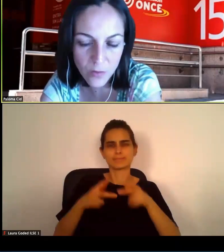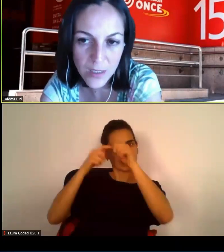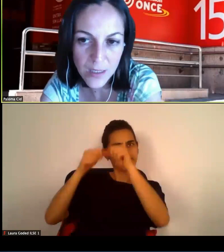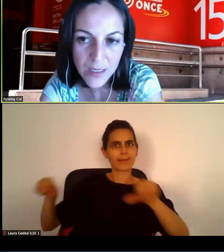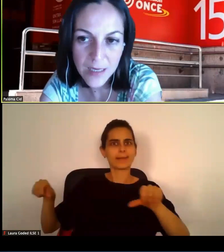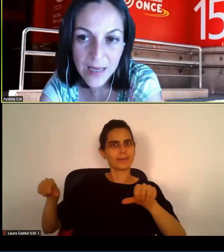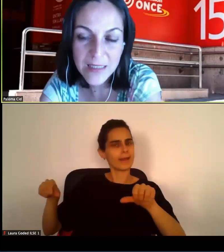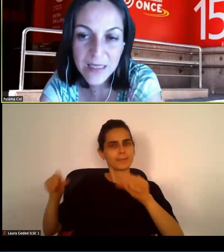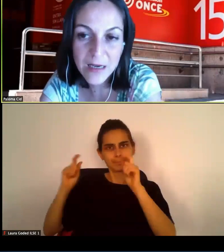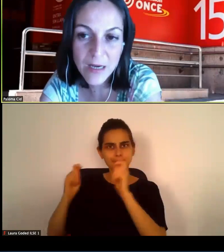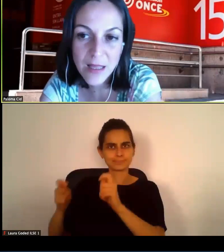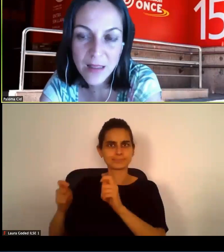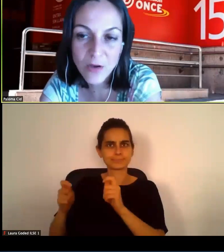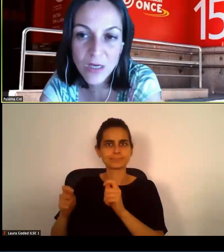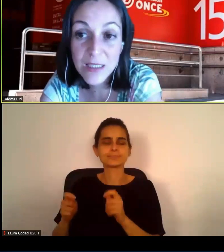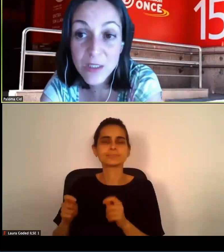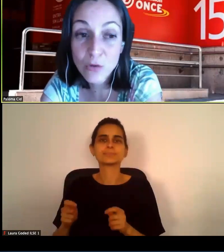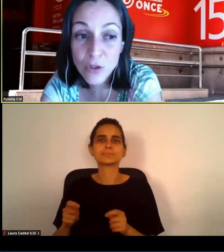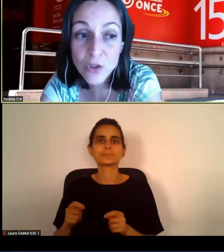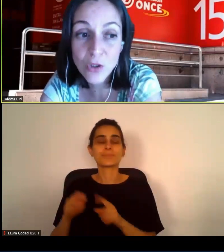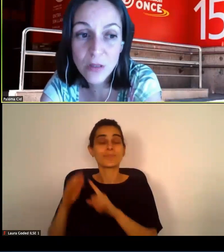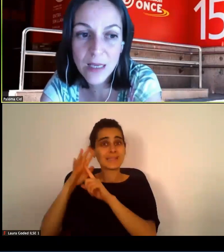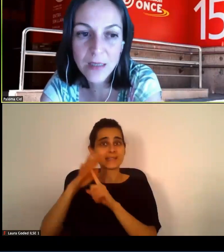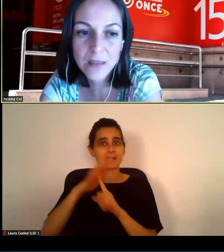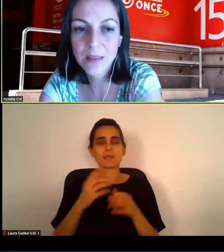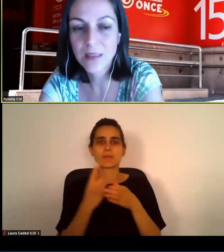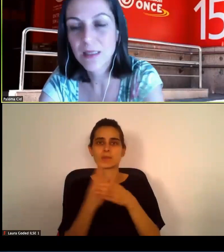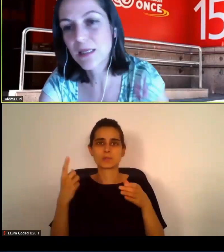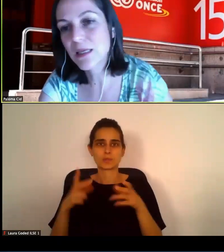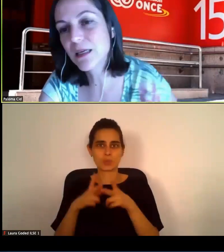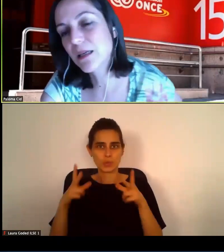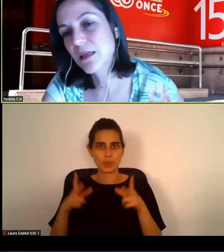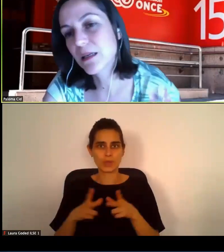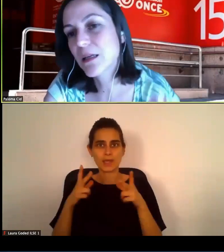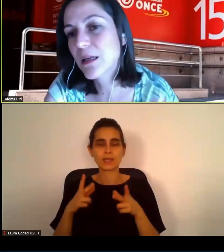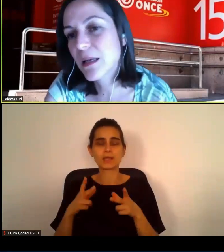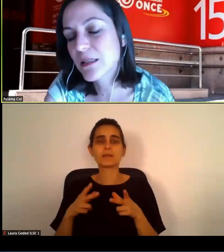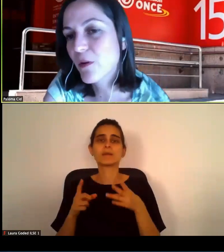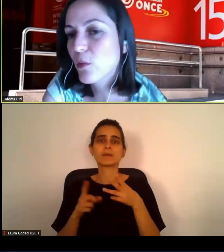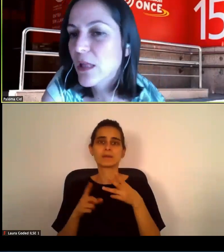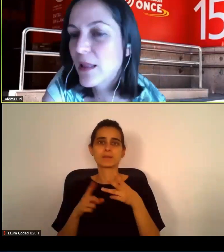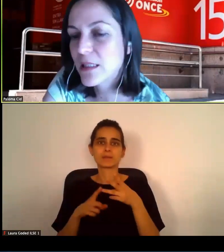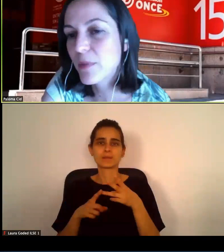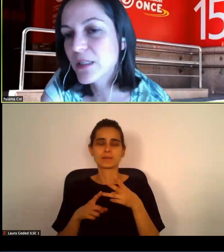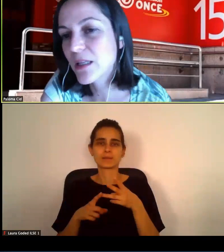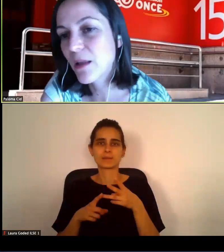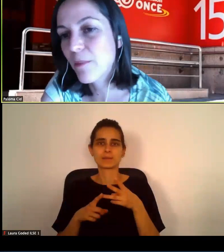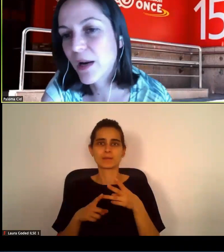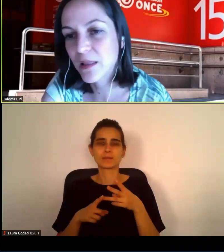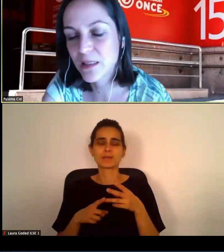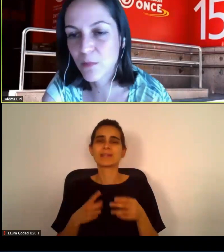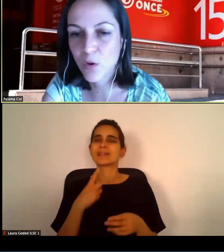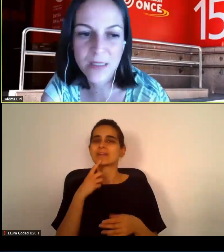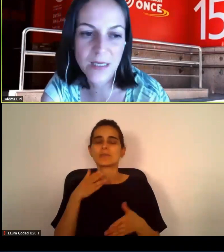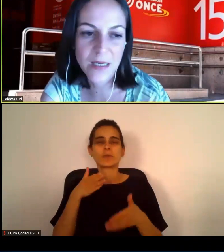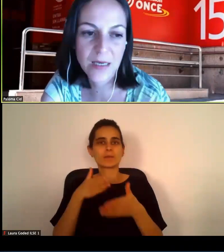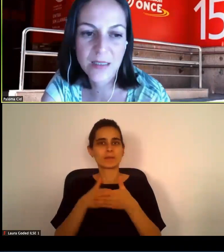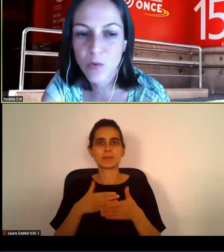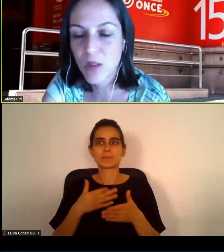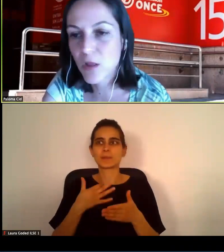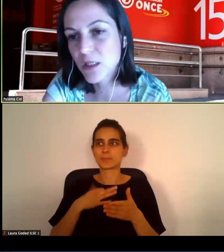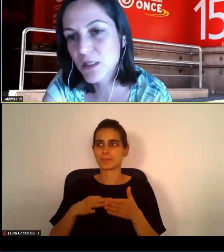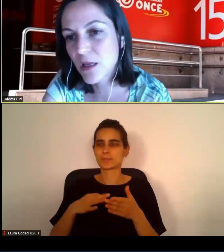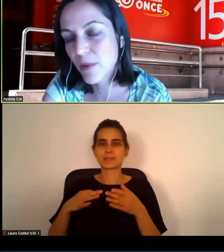acuerdo? La discriminación y la exclusión social y las dificultades que presentan para desenvolverse